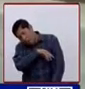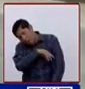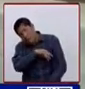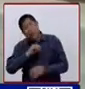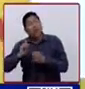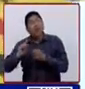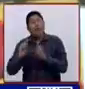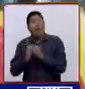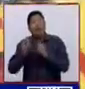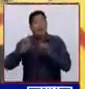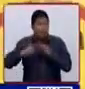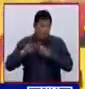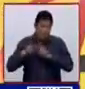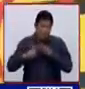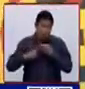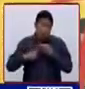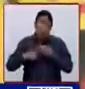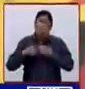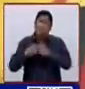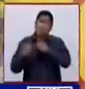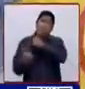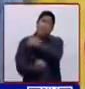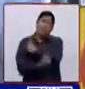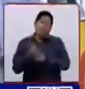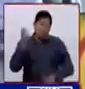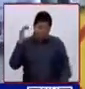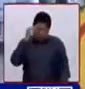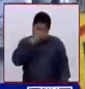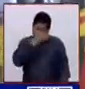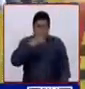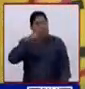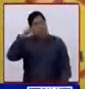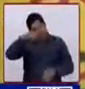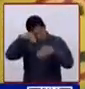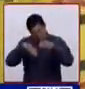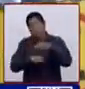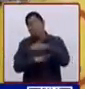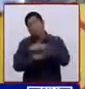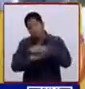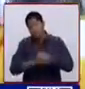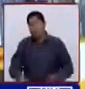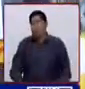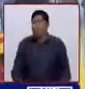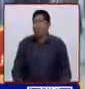con sus amigas. El puente borracho le llaman. Ella estaba ahí abajo.